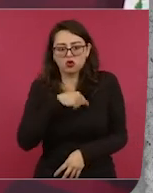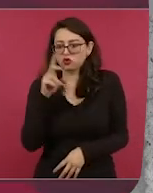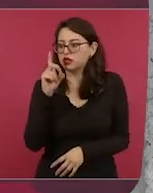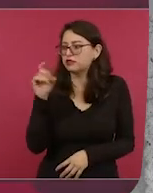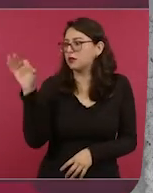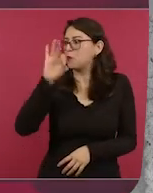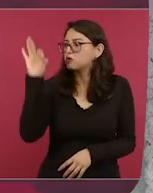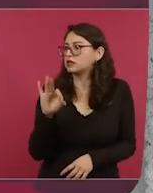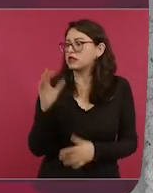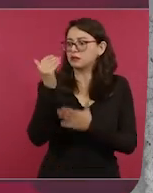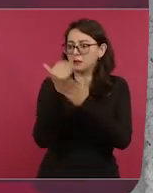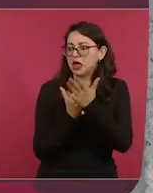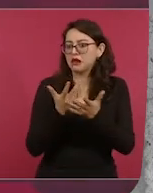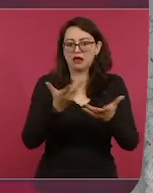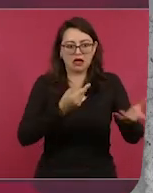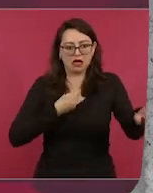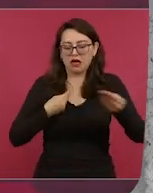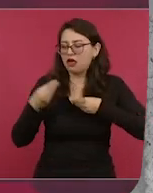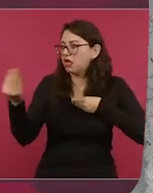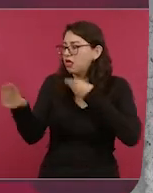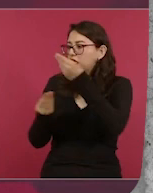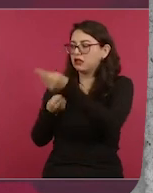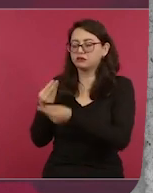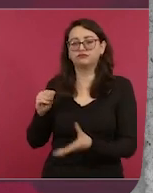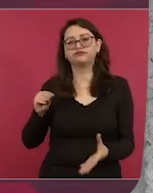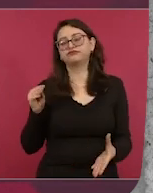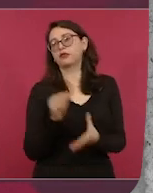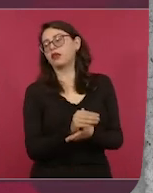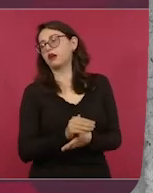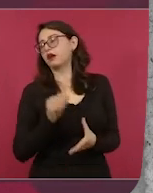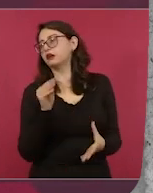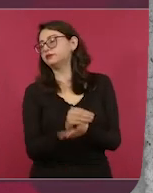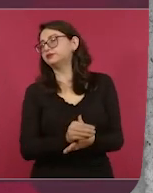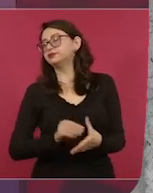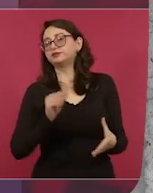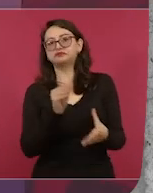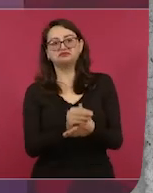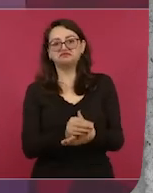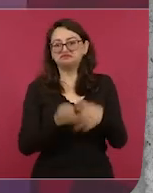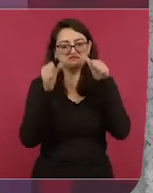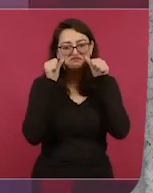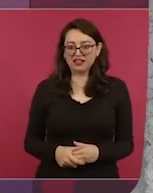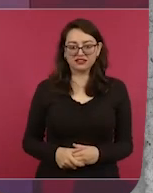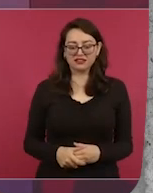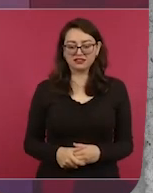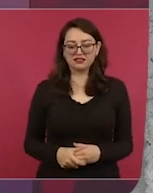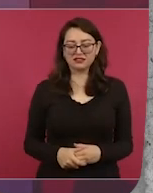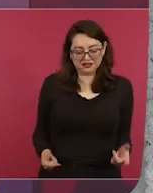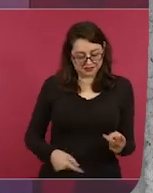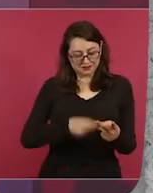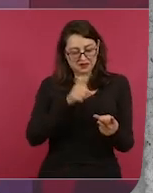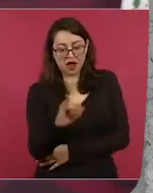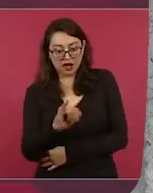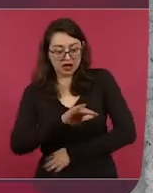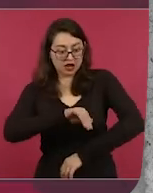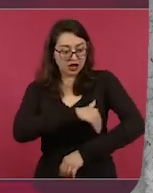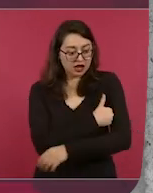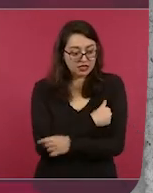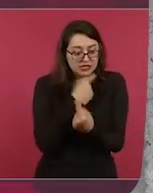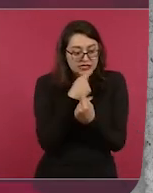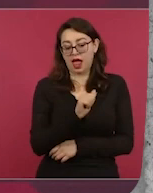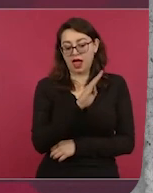muchas otras cosas lo que hablábamos de la guardería ABC tristísimo lo que sucedió este